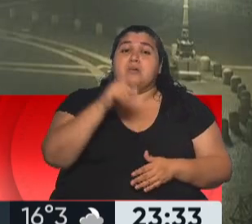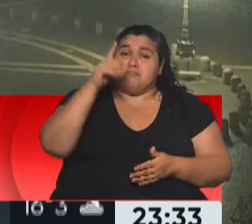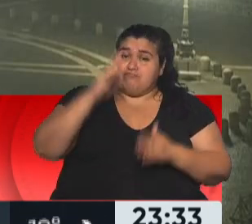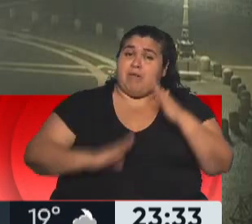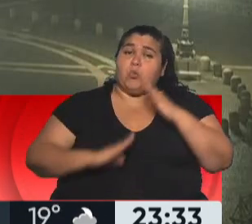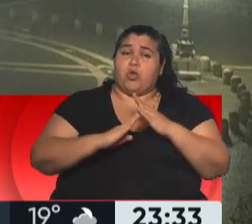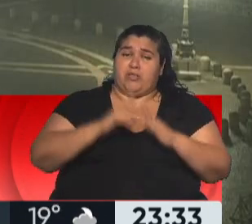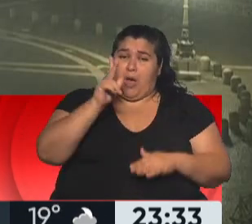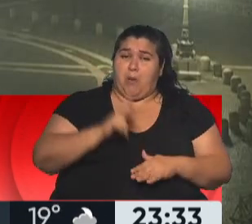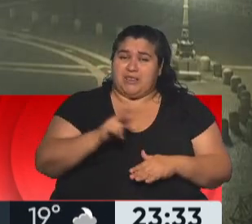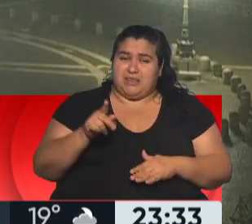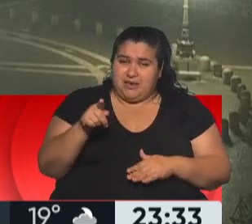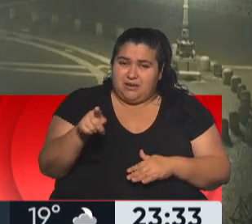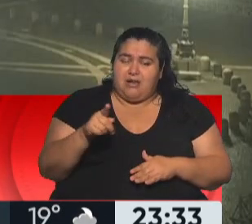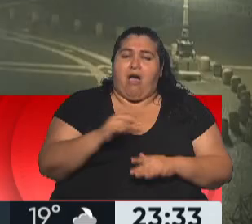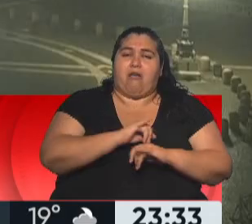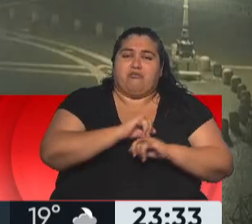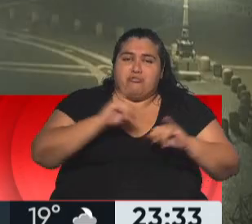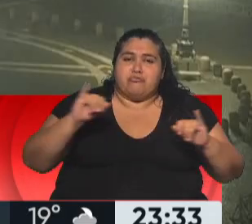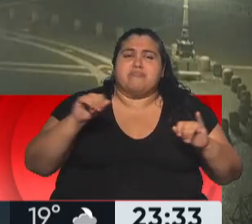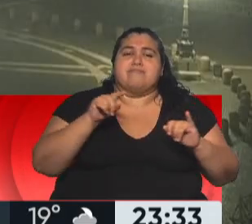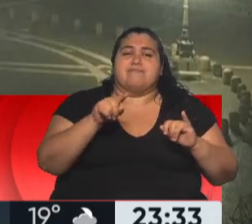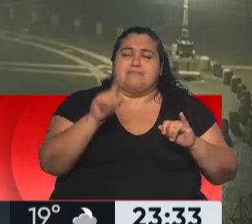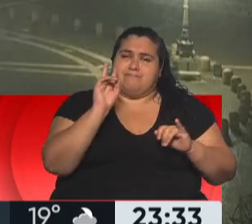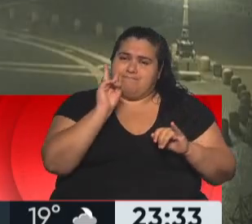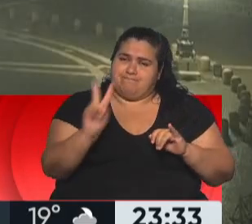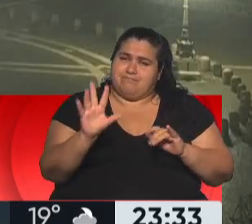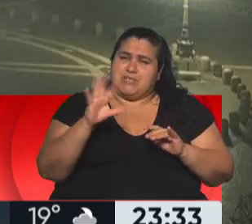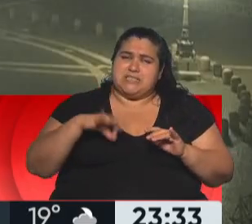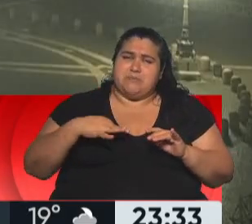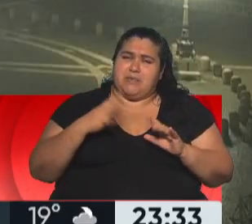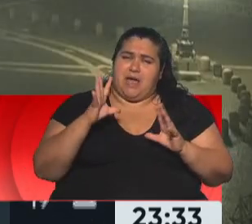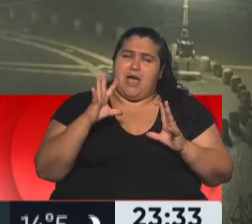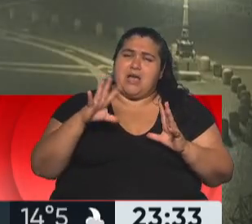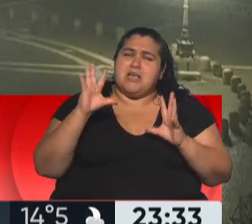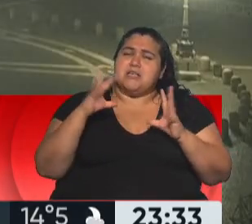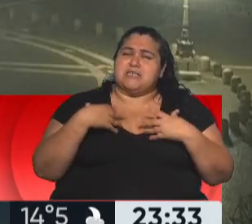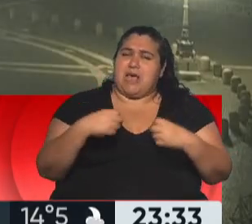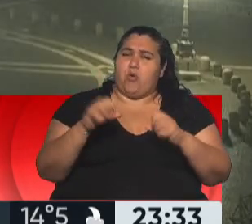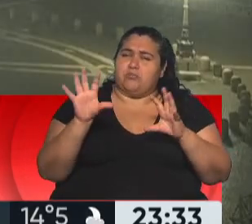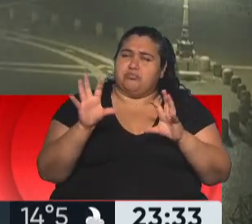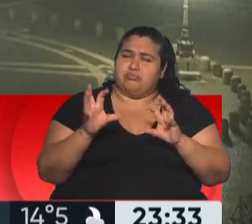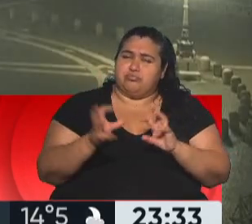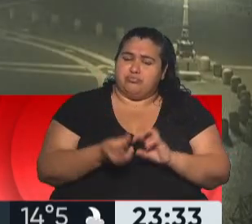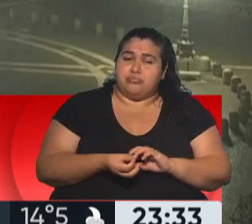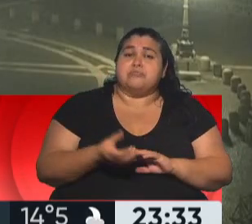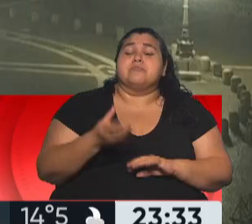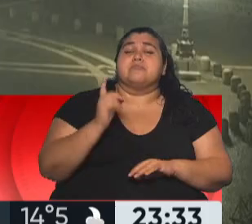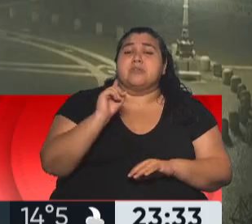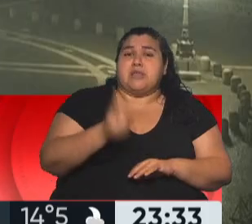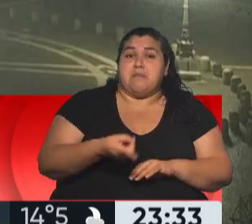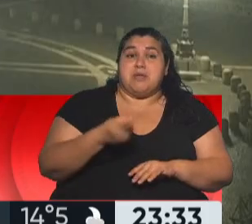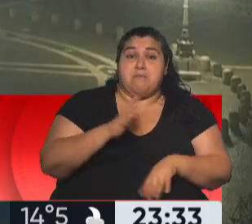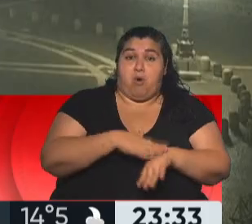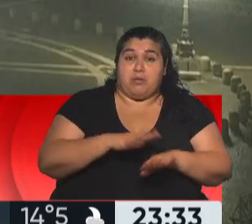días estuvieron marcados por un notorio deterioro de su salud. Desde que recibió el alta, Francisco había enfrentado 2